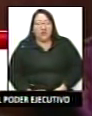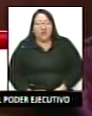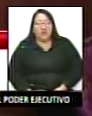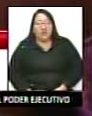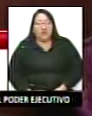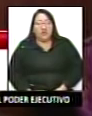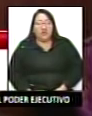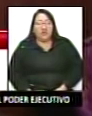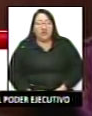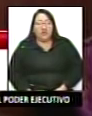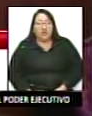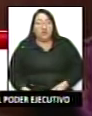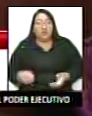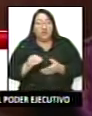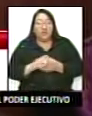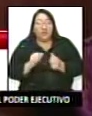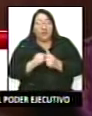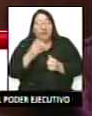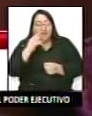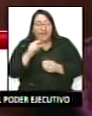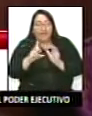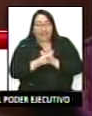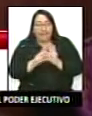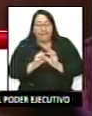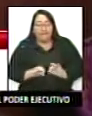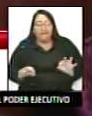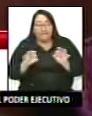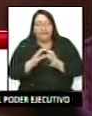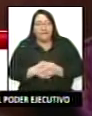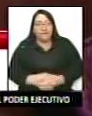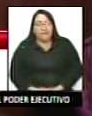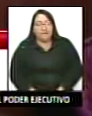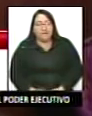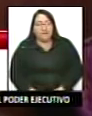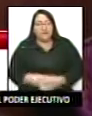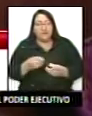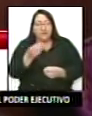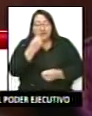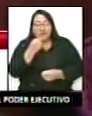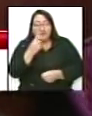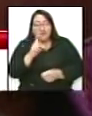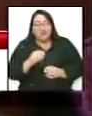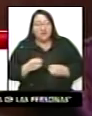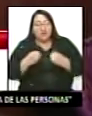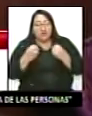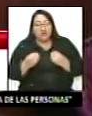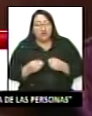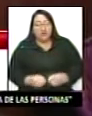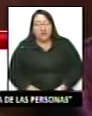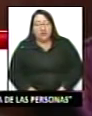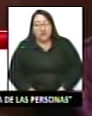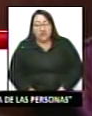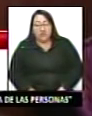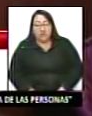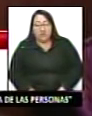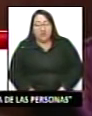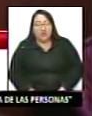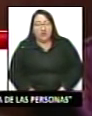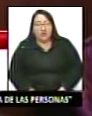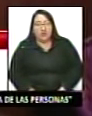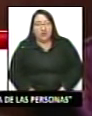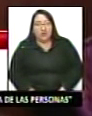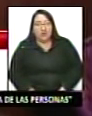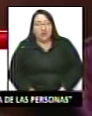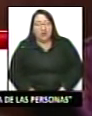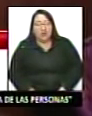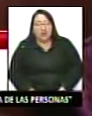esta experiencia en esta ley que nos parece fundamental, porque la gastronomía es una oportunidad de poder resolver alguno